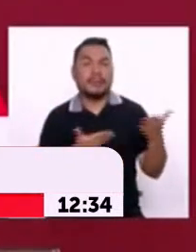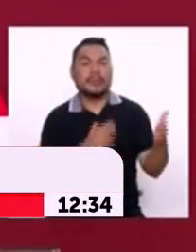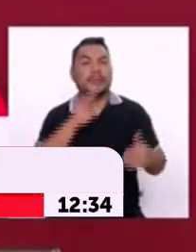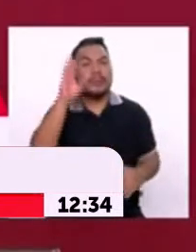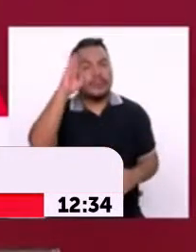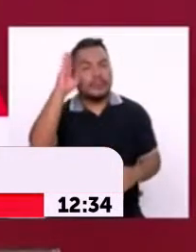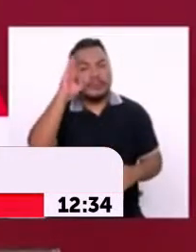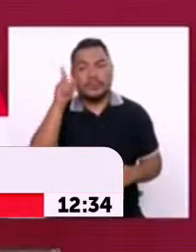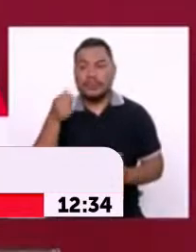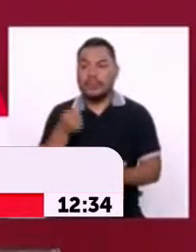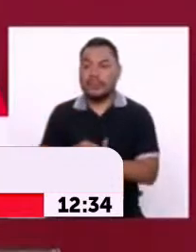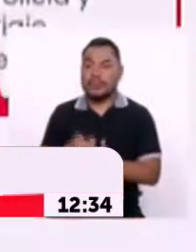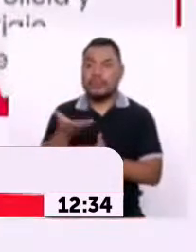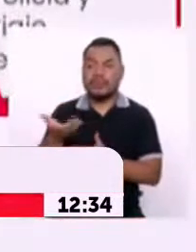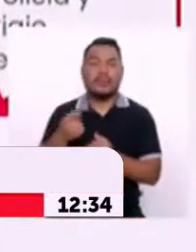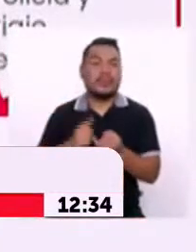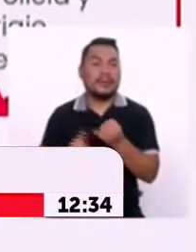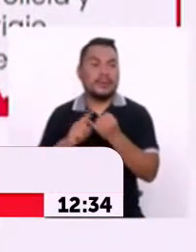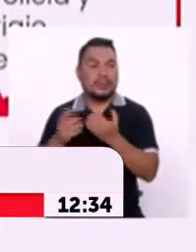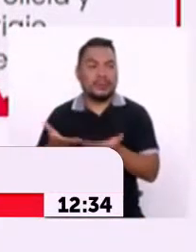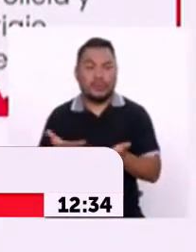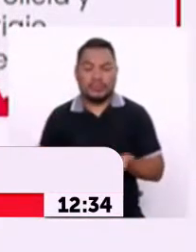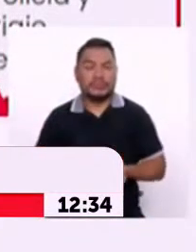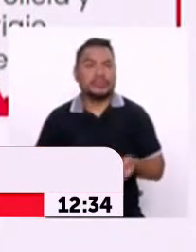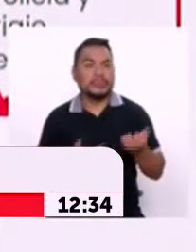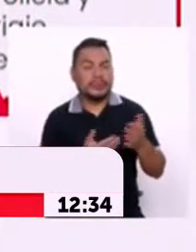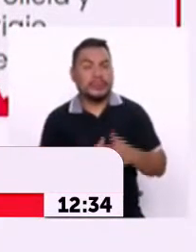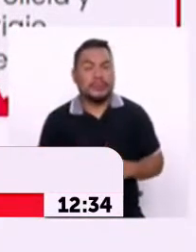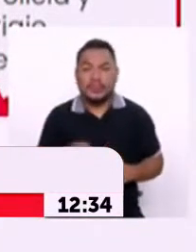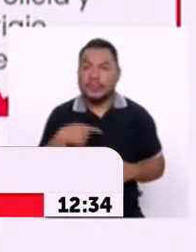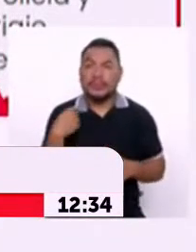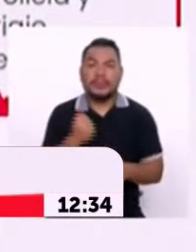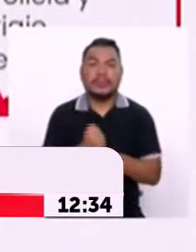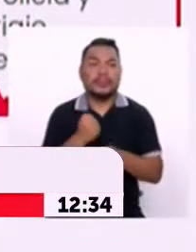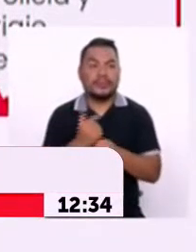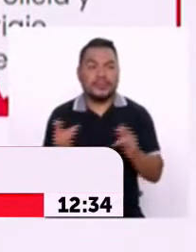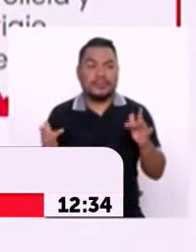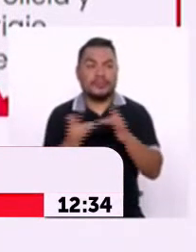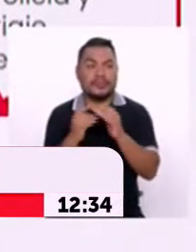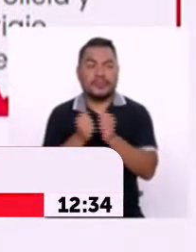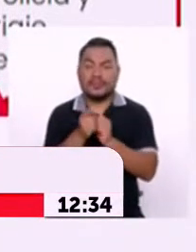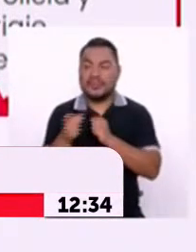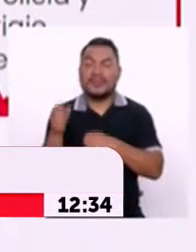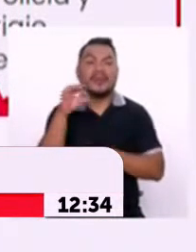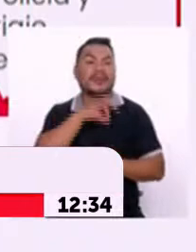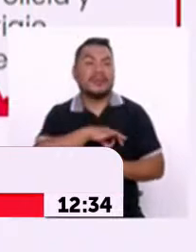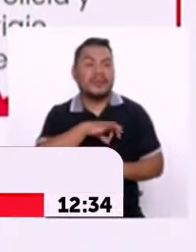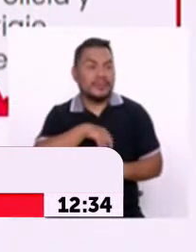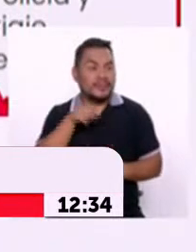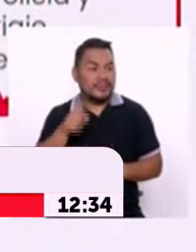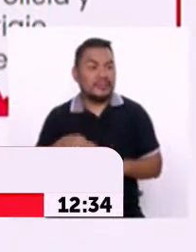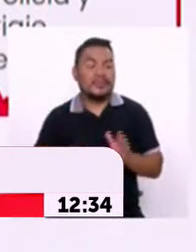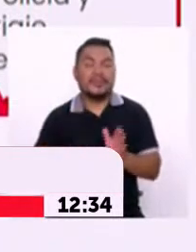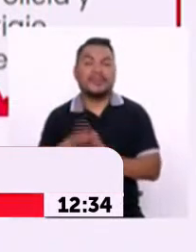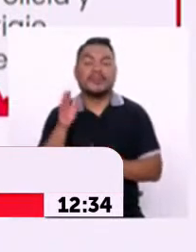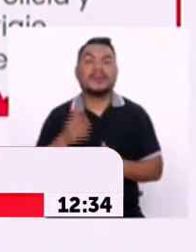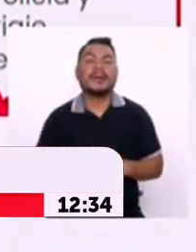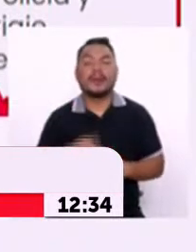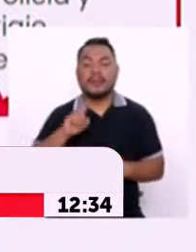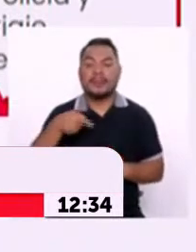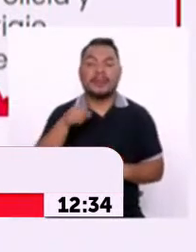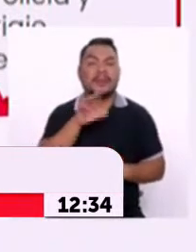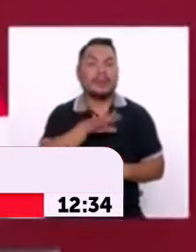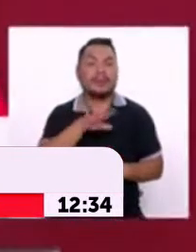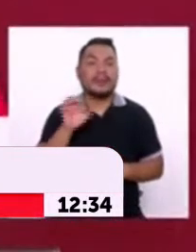policía y compras para el friaje mediante núcleos ejecutores. Con ello se beneficiará a más